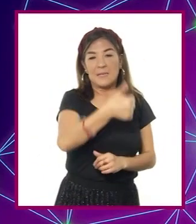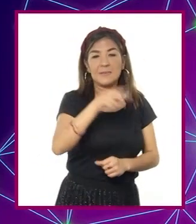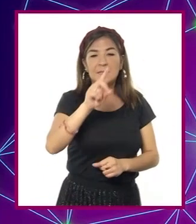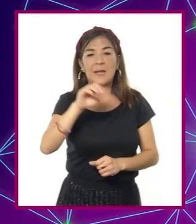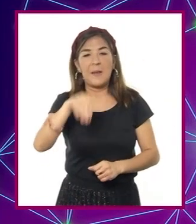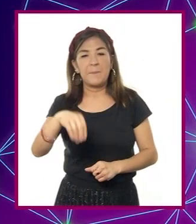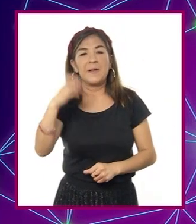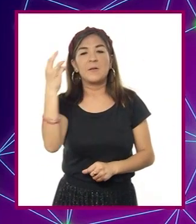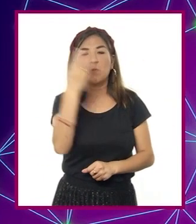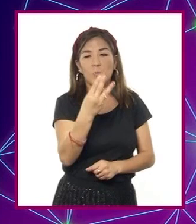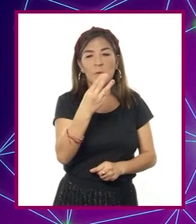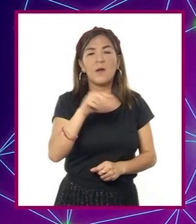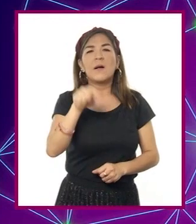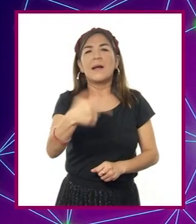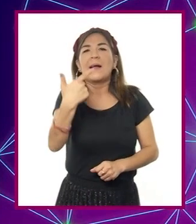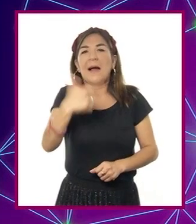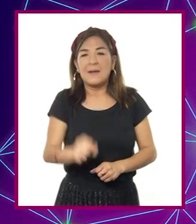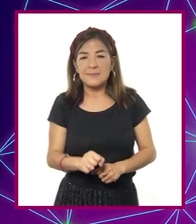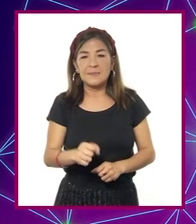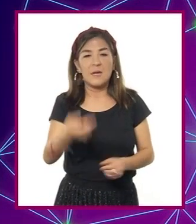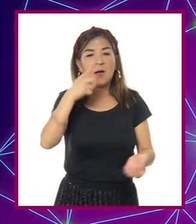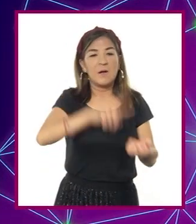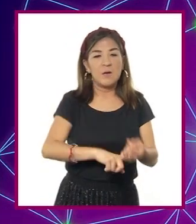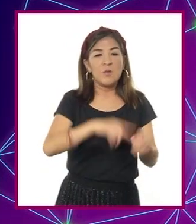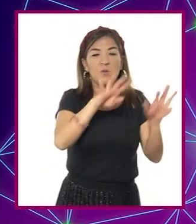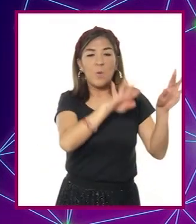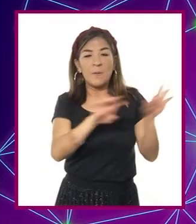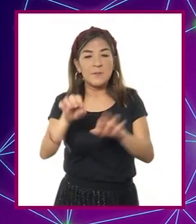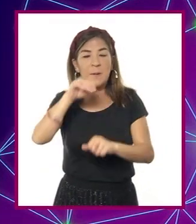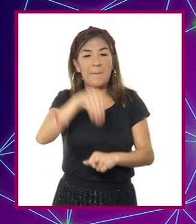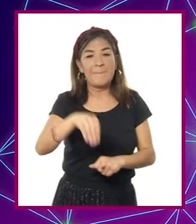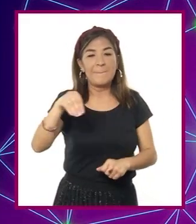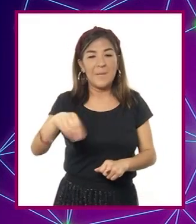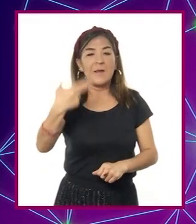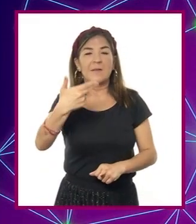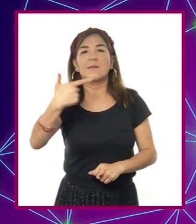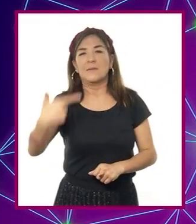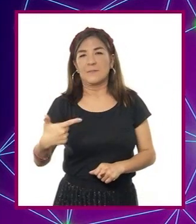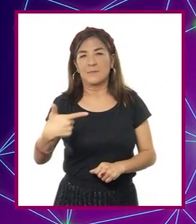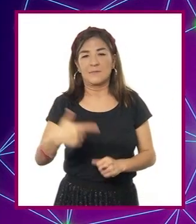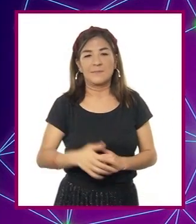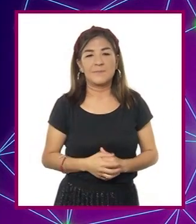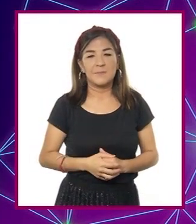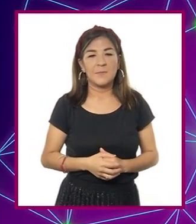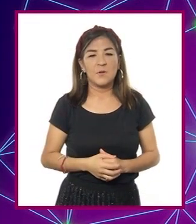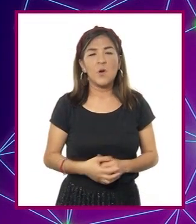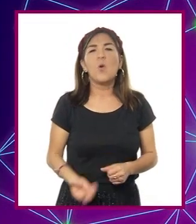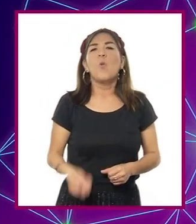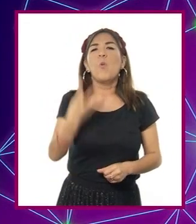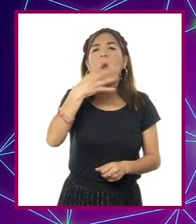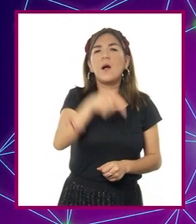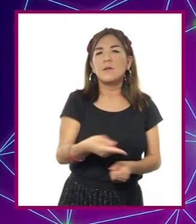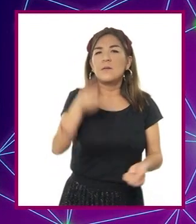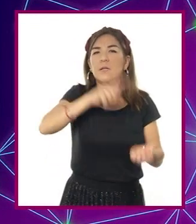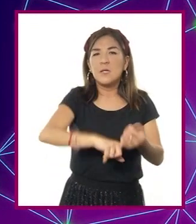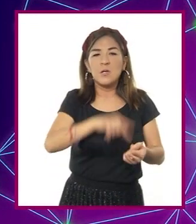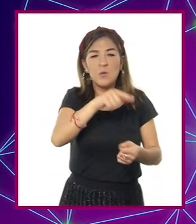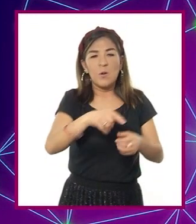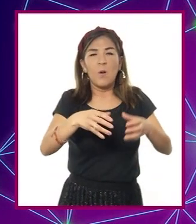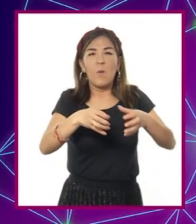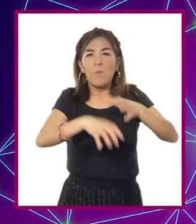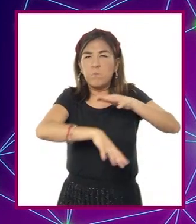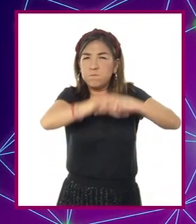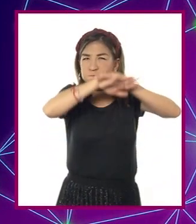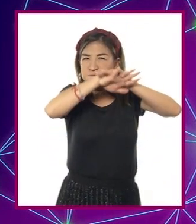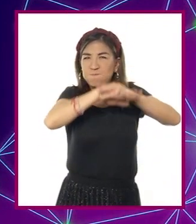un émbolo a una presión de 900 milímetros de mercurio. ¿Cuál es el volumen que ocupará ese